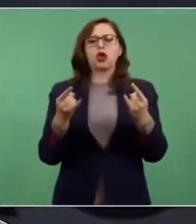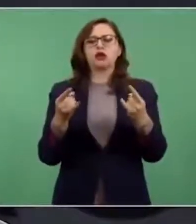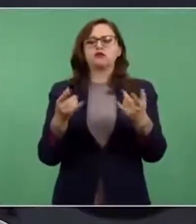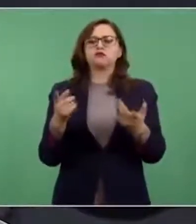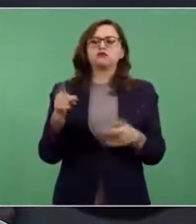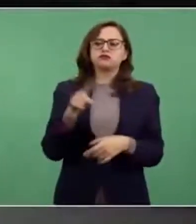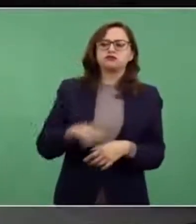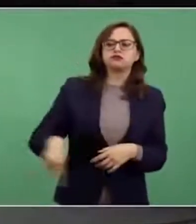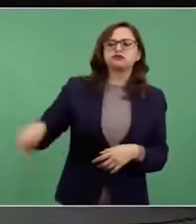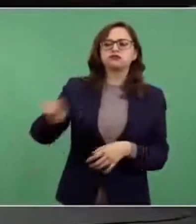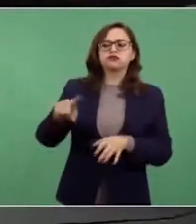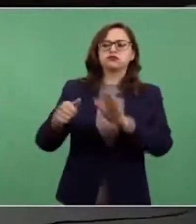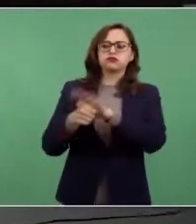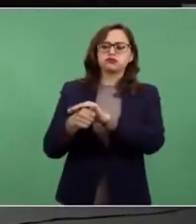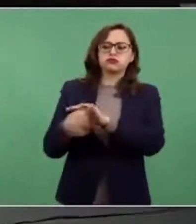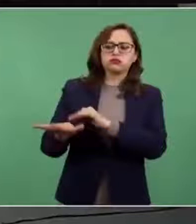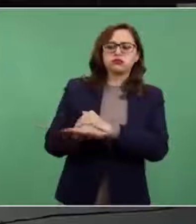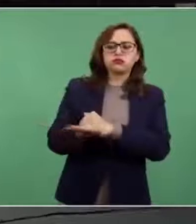los jóvenes